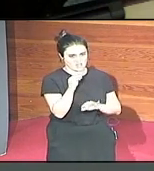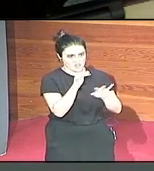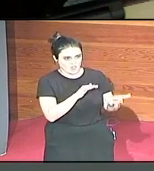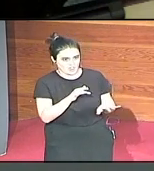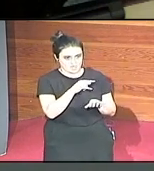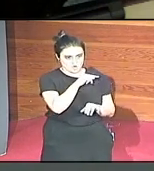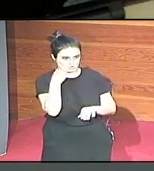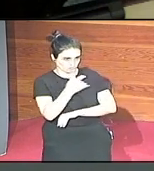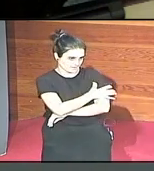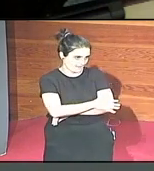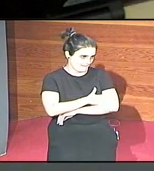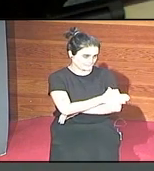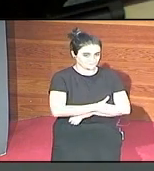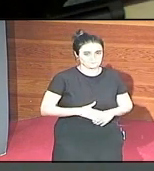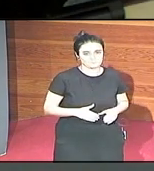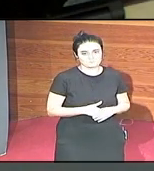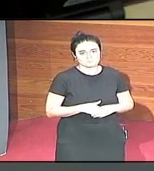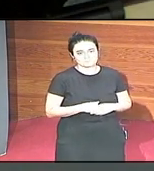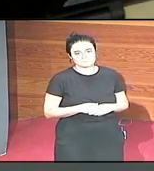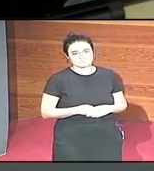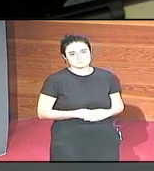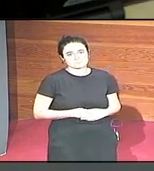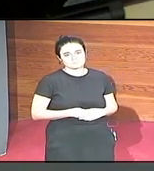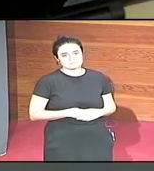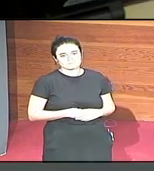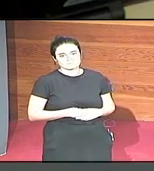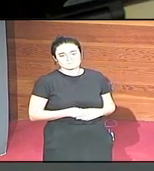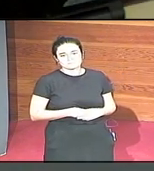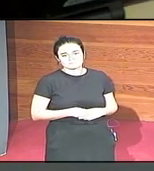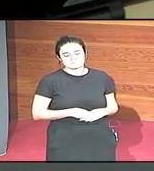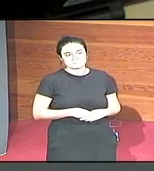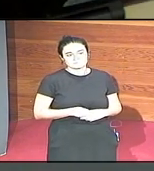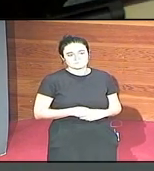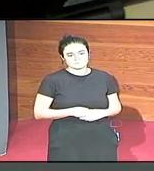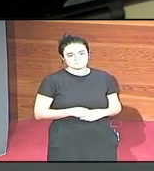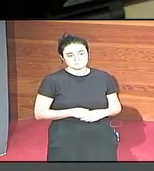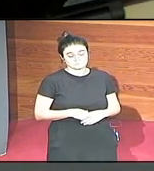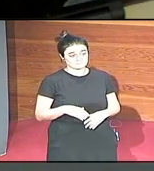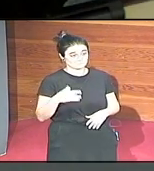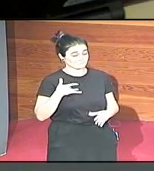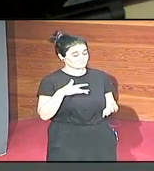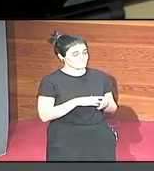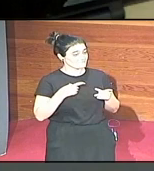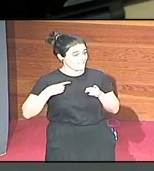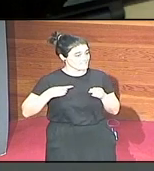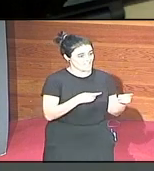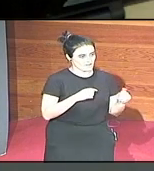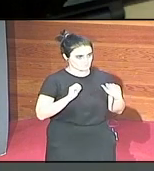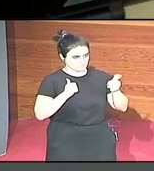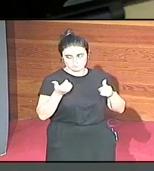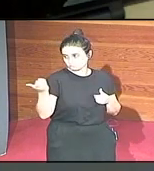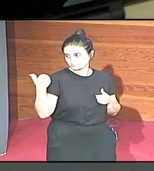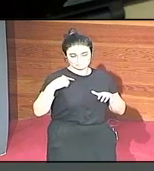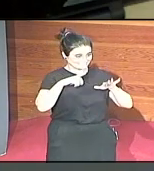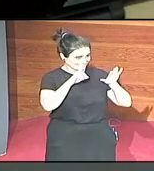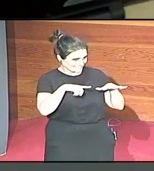Kremlin. Bien, ahora que llevamos 6 meses de guerra y de